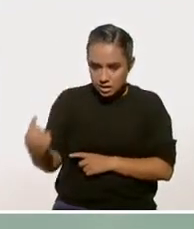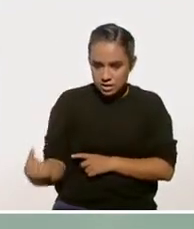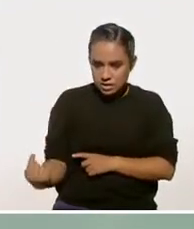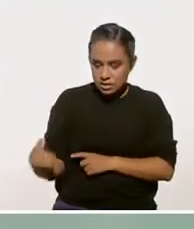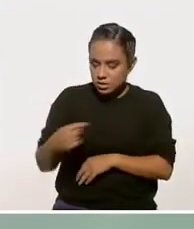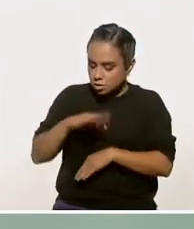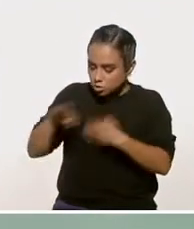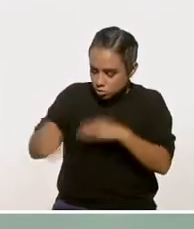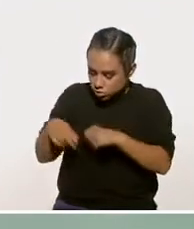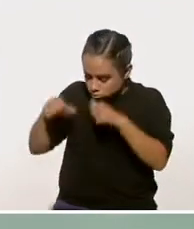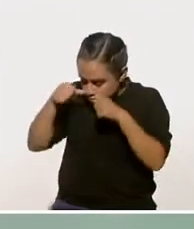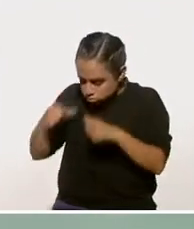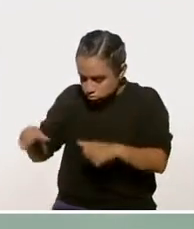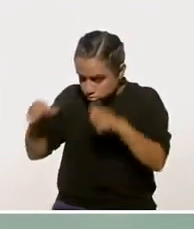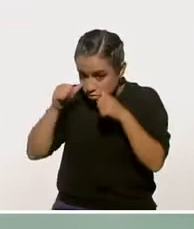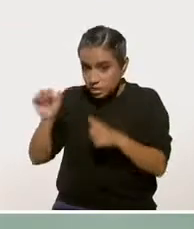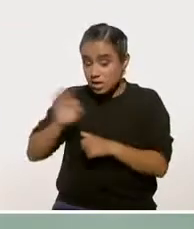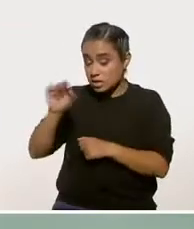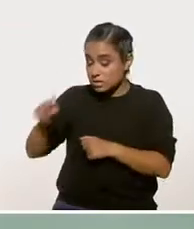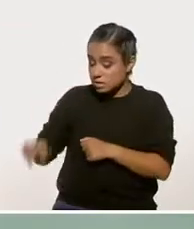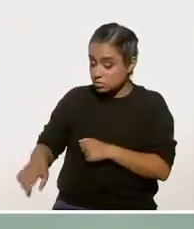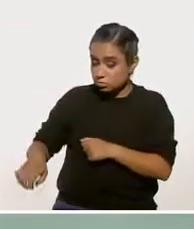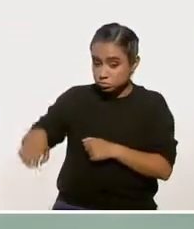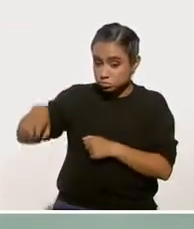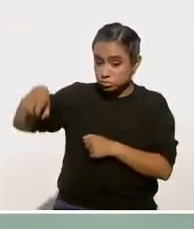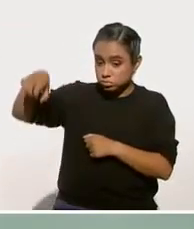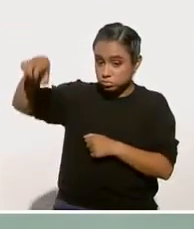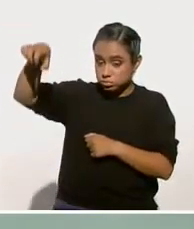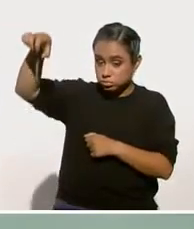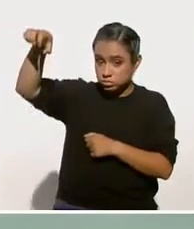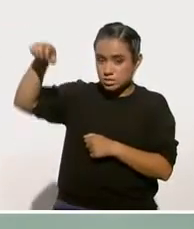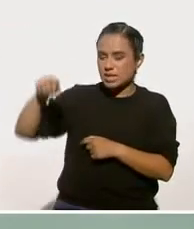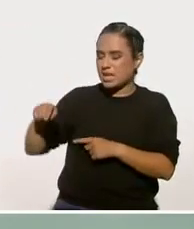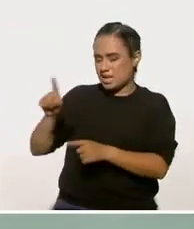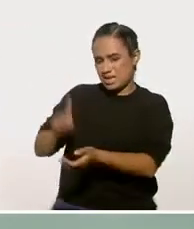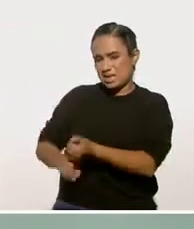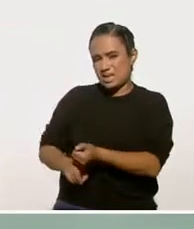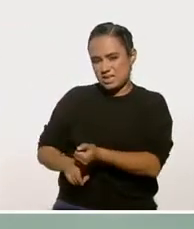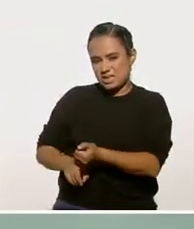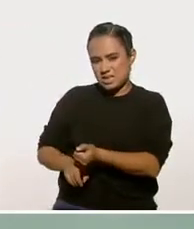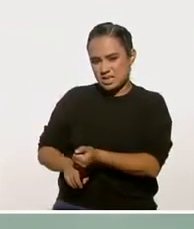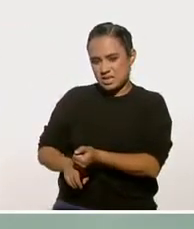las atenciones que necesitaba y por eso entonces, aunque su desarrollo no,